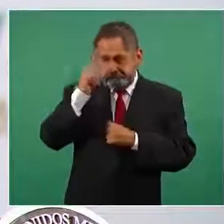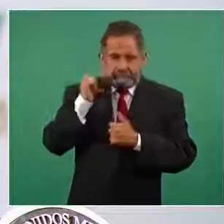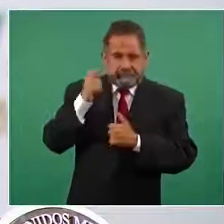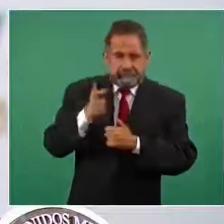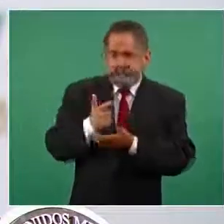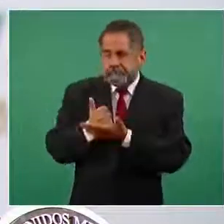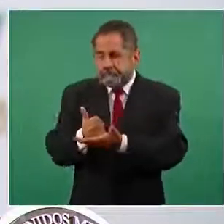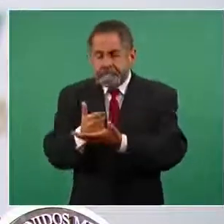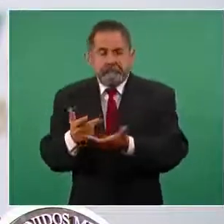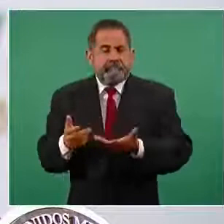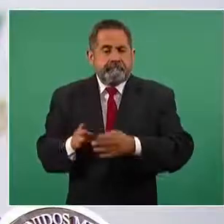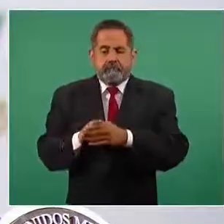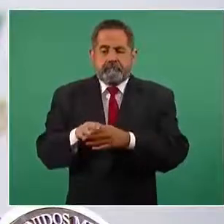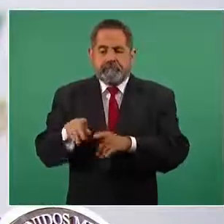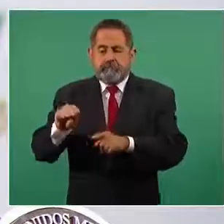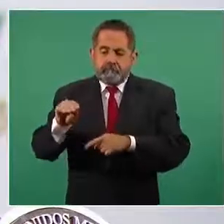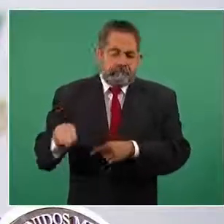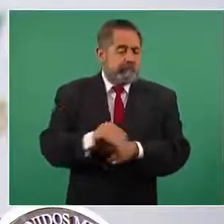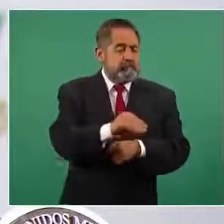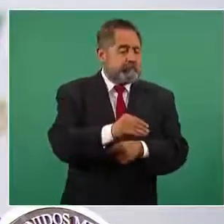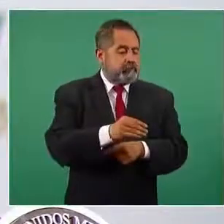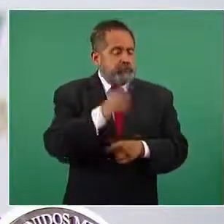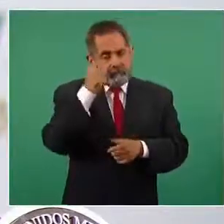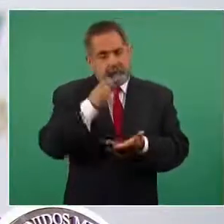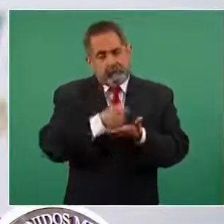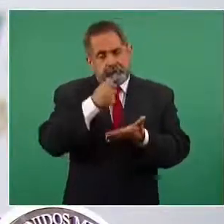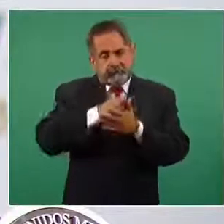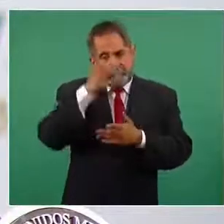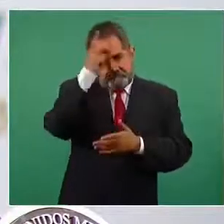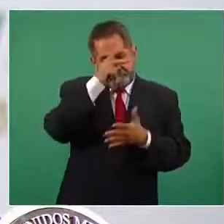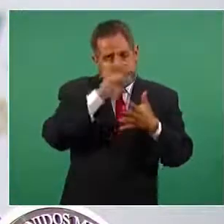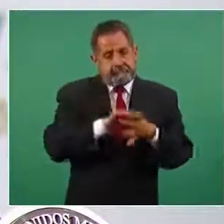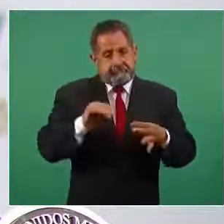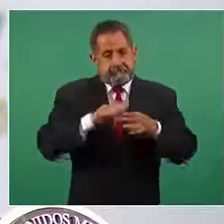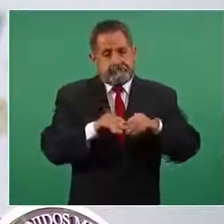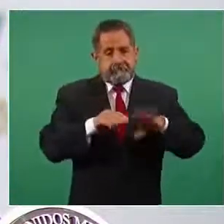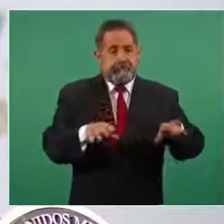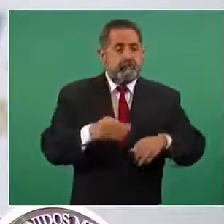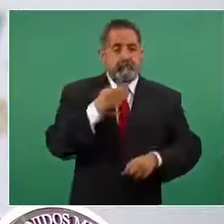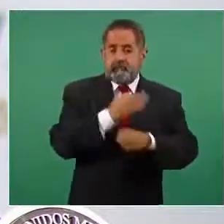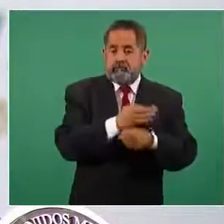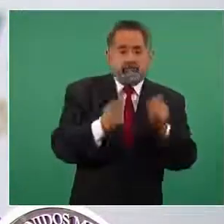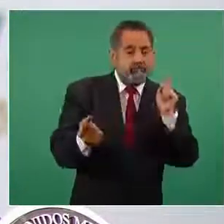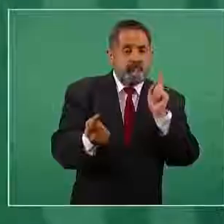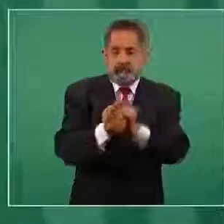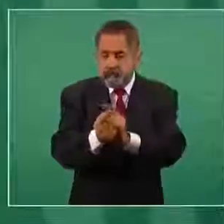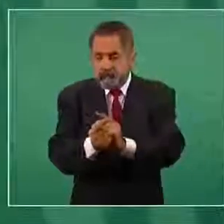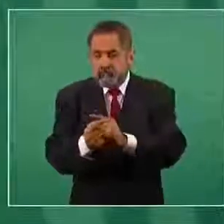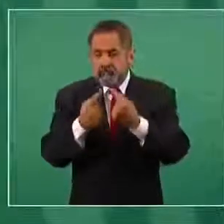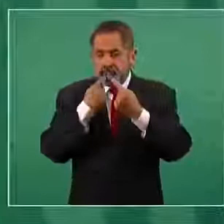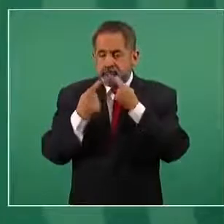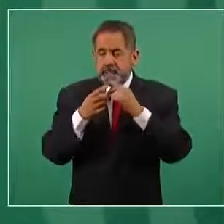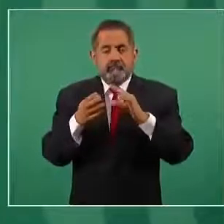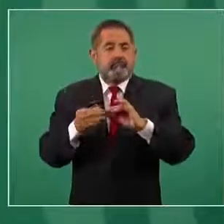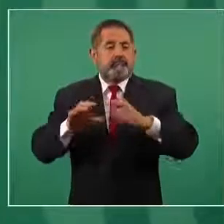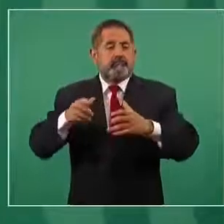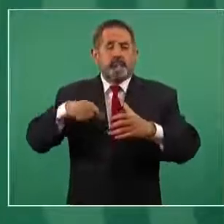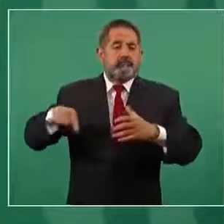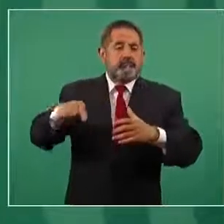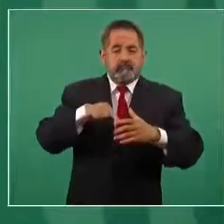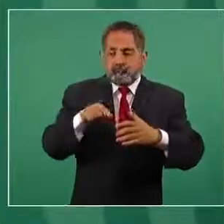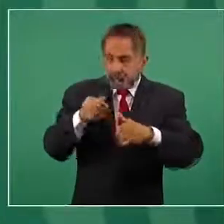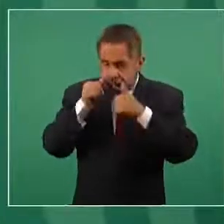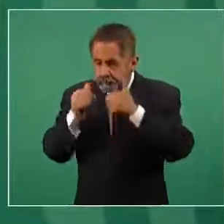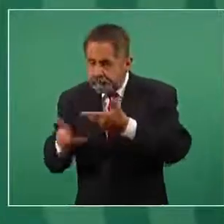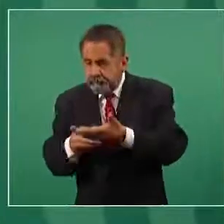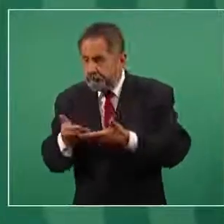necesario a los servicios de salud mental que hoy se están desplazando al primer nivel de atención, a la medicina comunitaria, precisamente